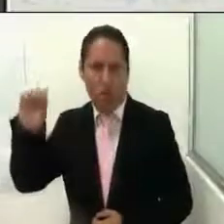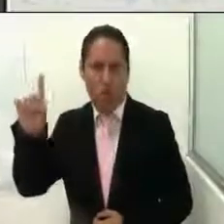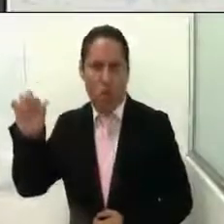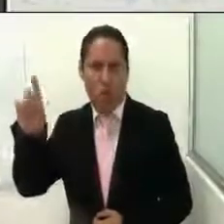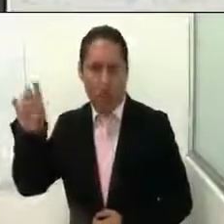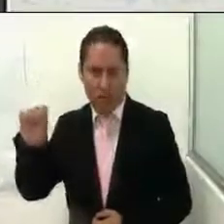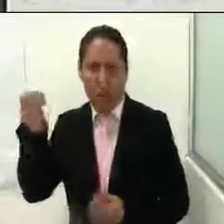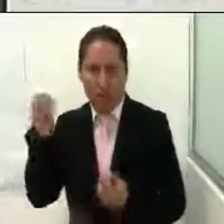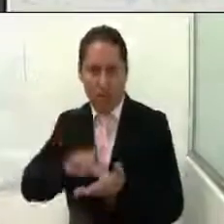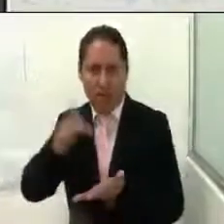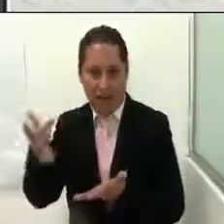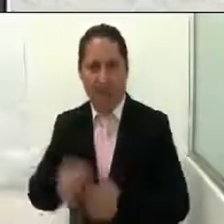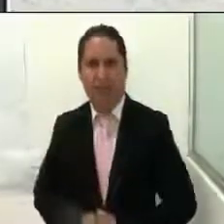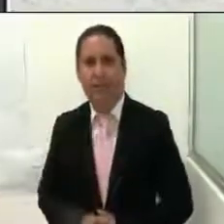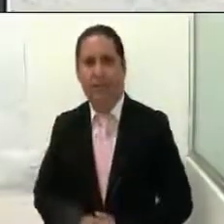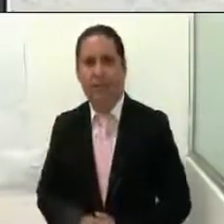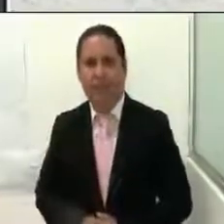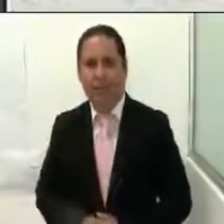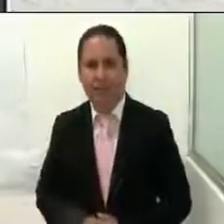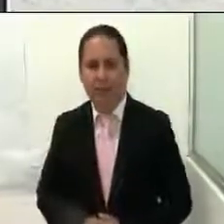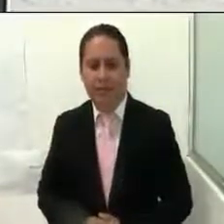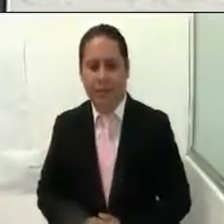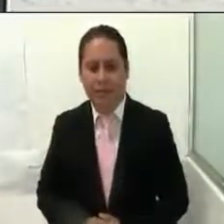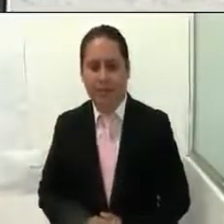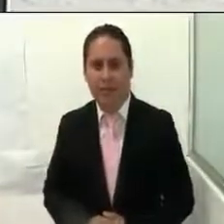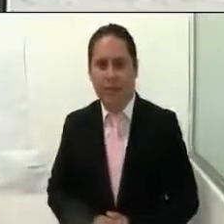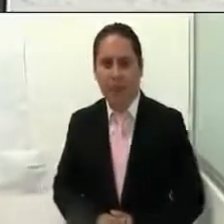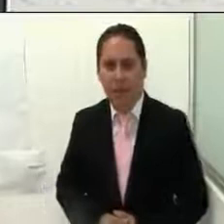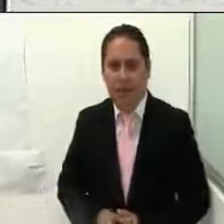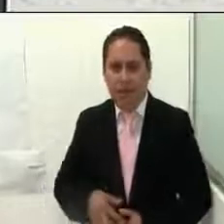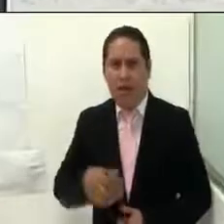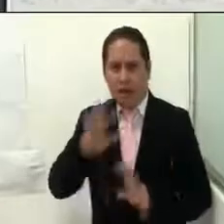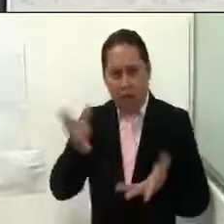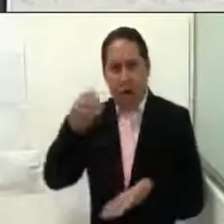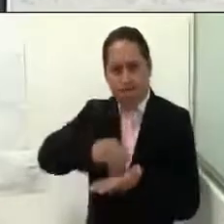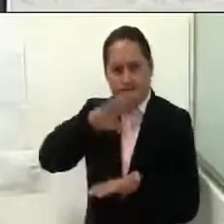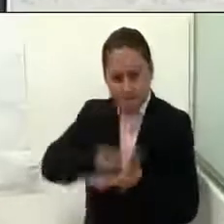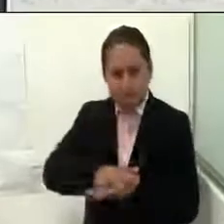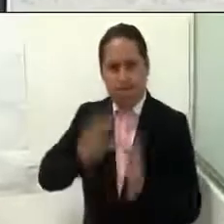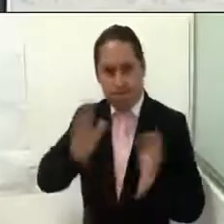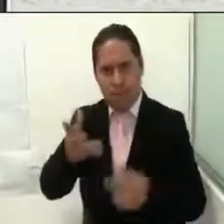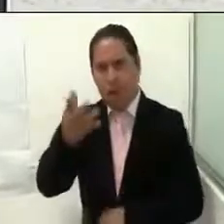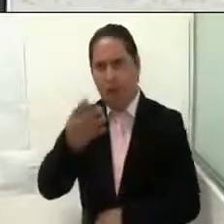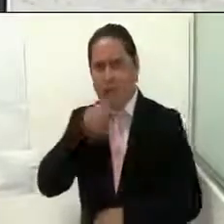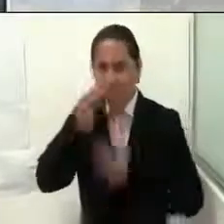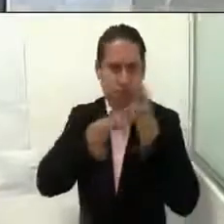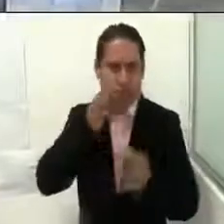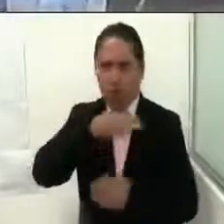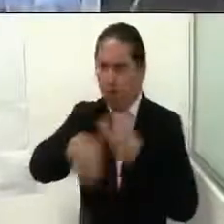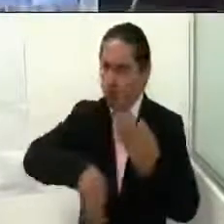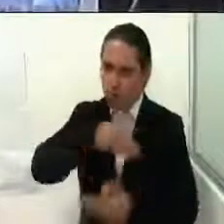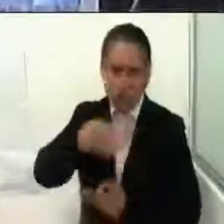gracias se instruye a la secretaria tomar nota de todo lo aquí manifestado a fin de que las intervenciones